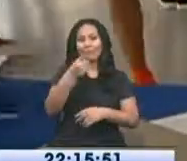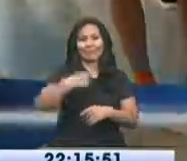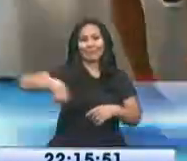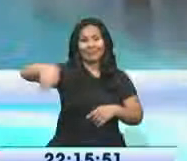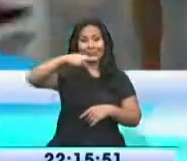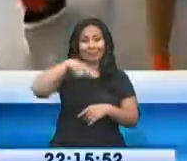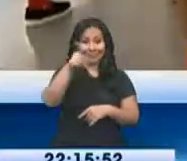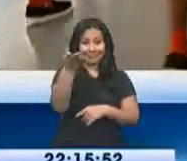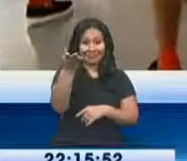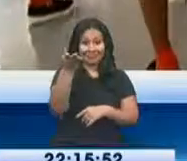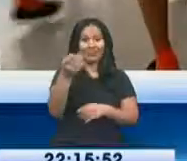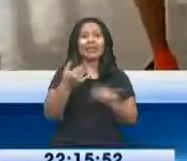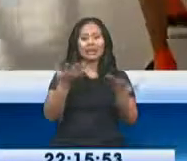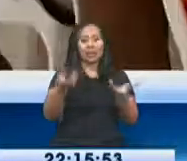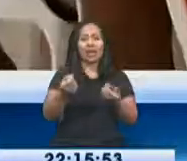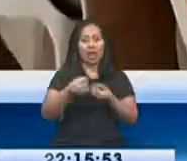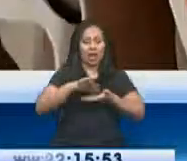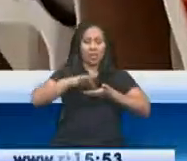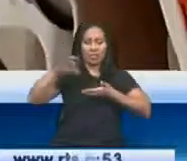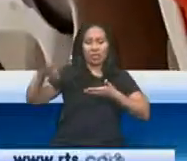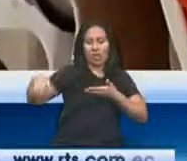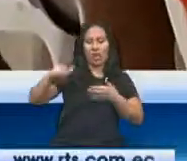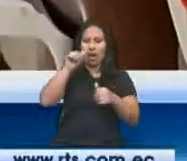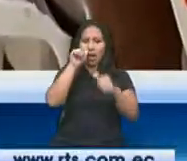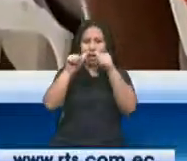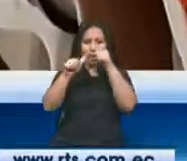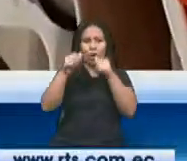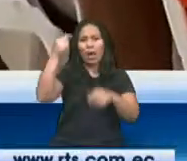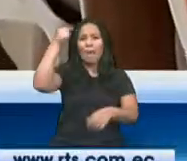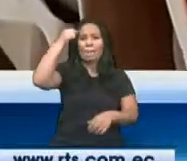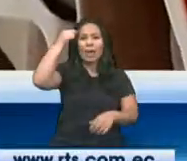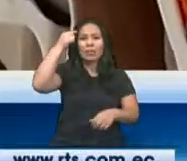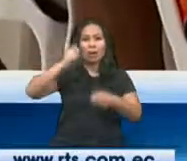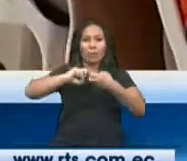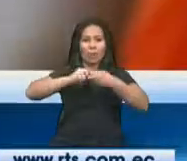sentencia, quieren librarse de esa condena mental.